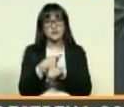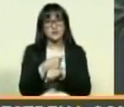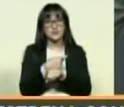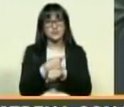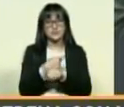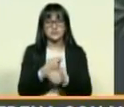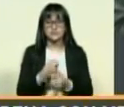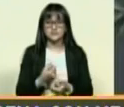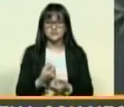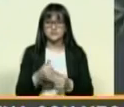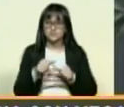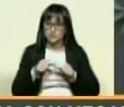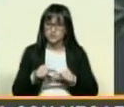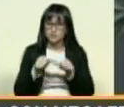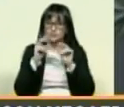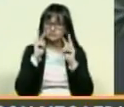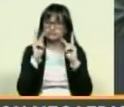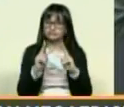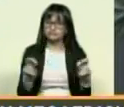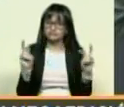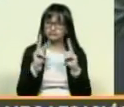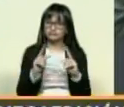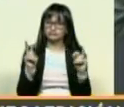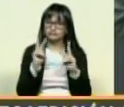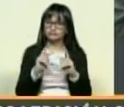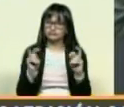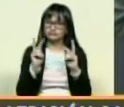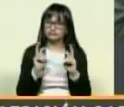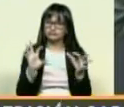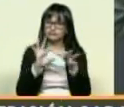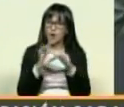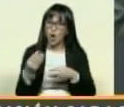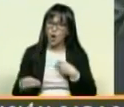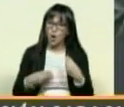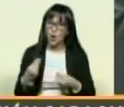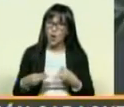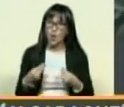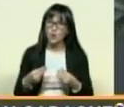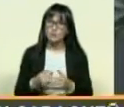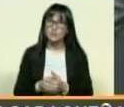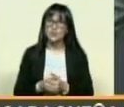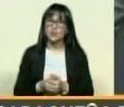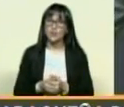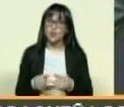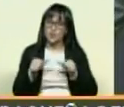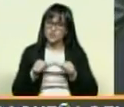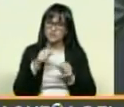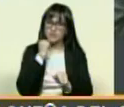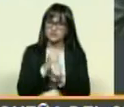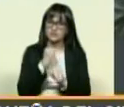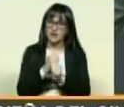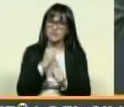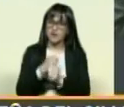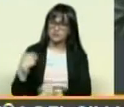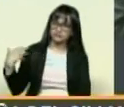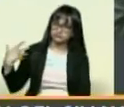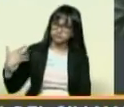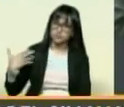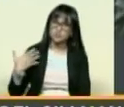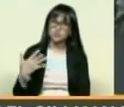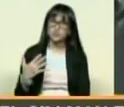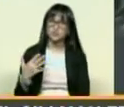la tarea de revitalización de nuestra asociación, como continuidad de la destacada labor desarrollada por